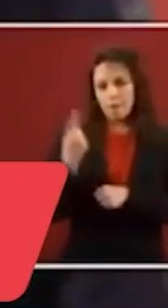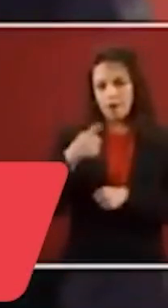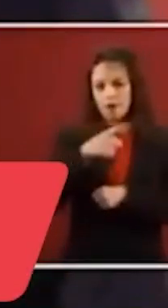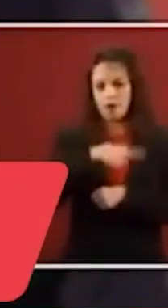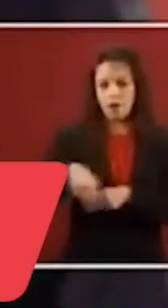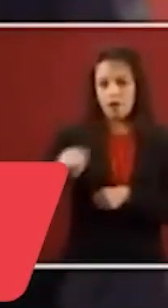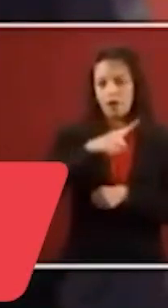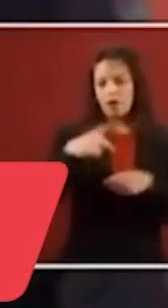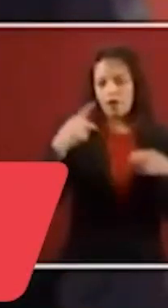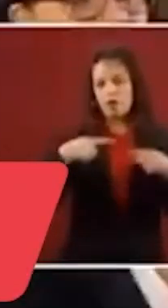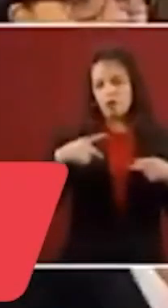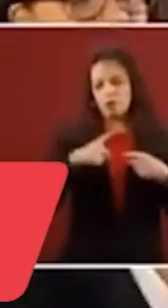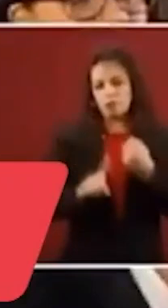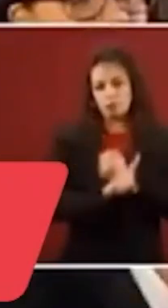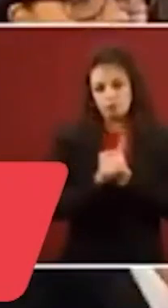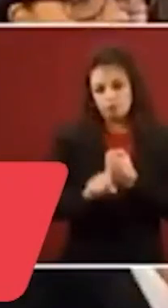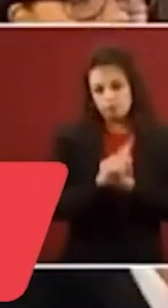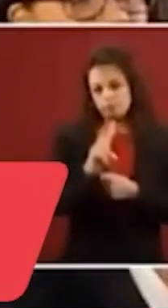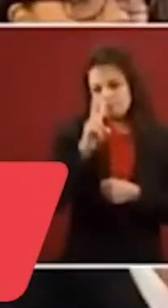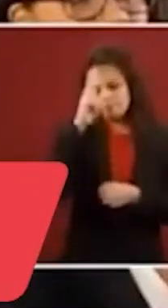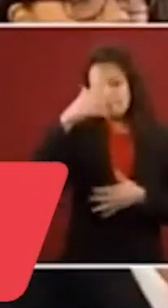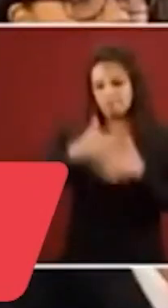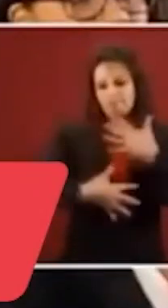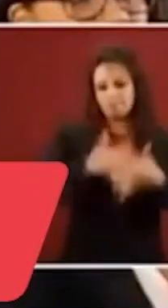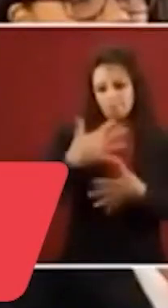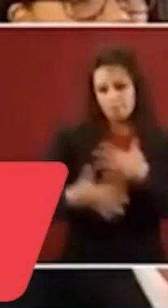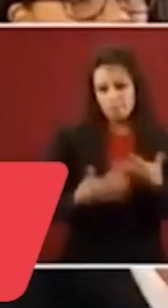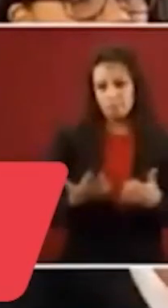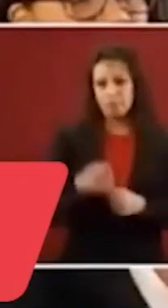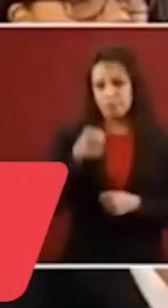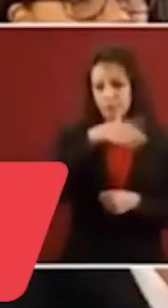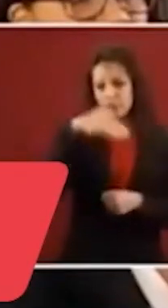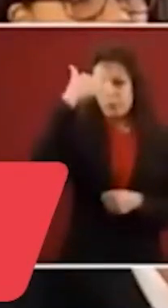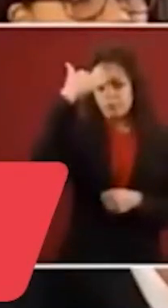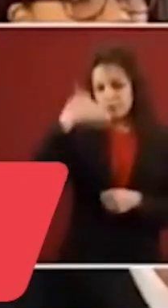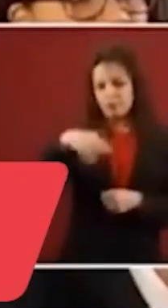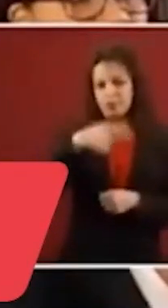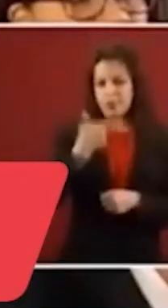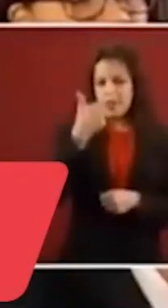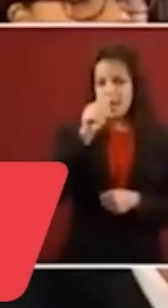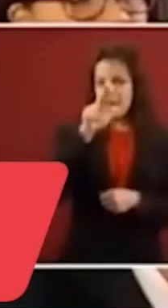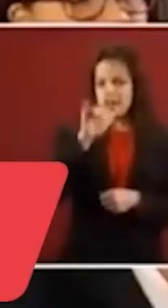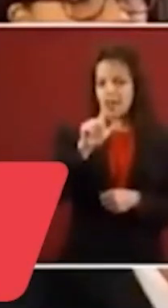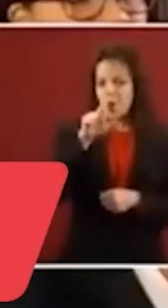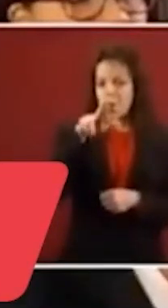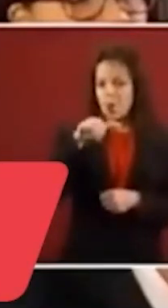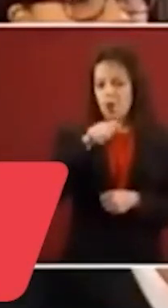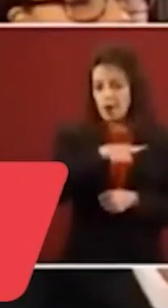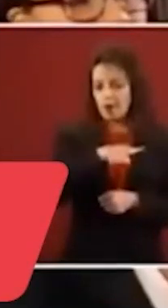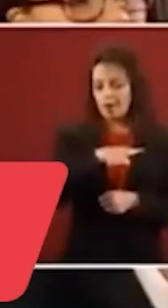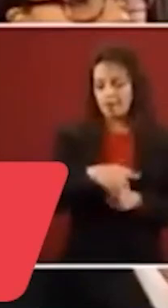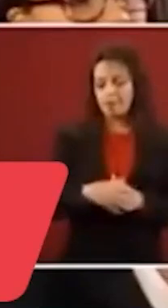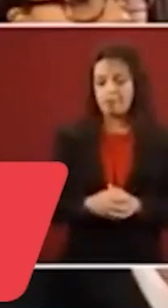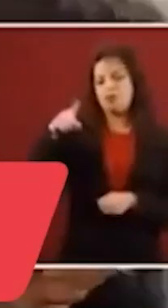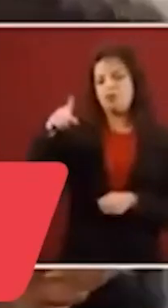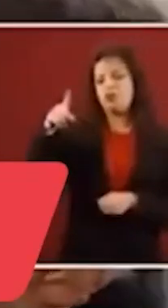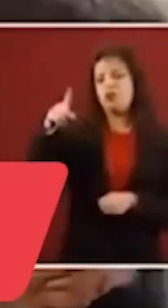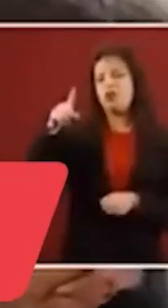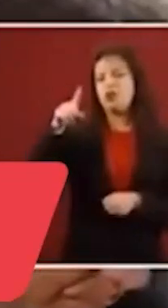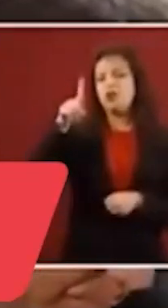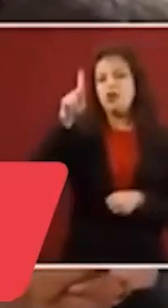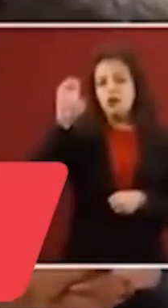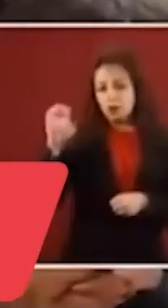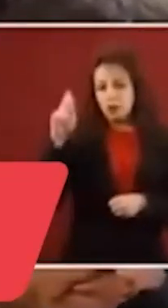capitalista, eurocéntrica, todo lo que él básicamente tiene en su mente. Y como él, muchos otros periodistas, o